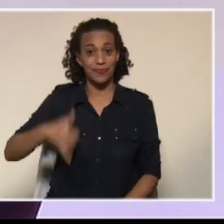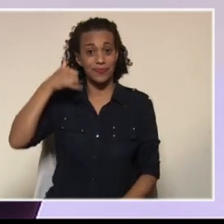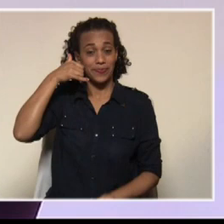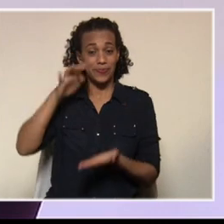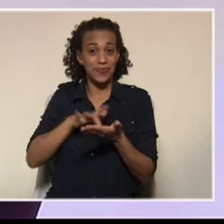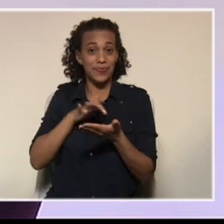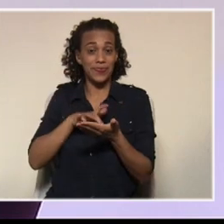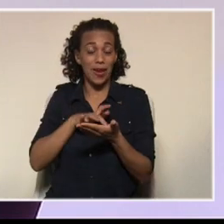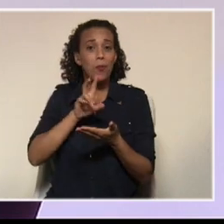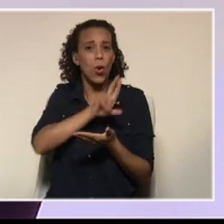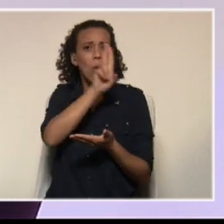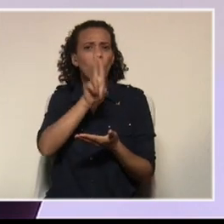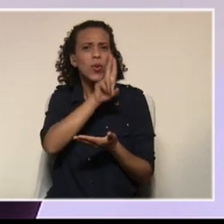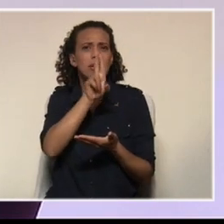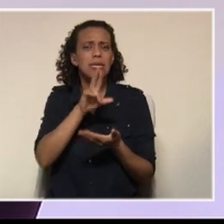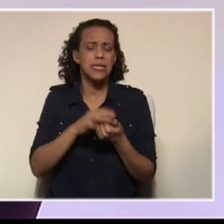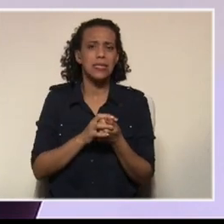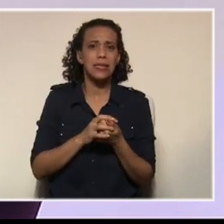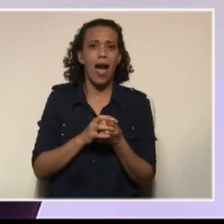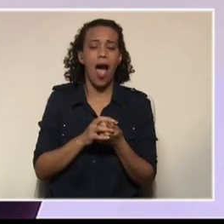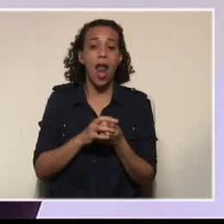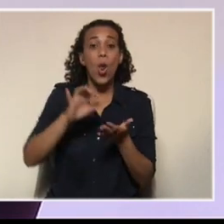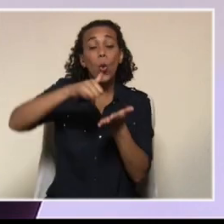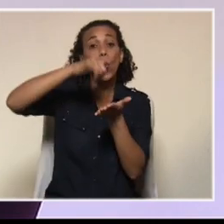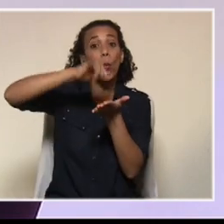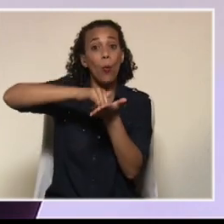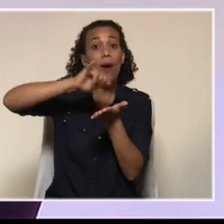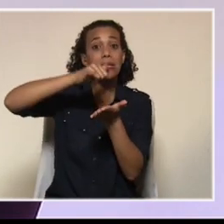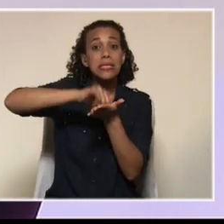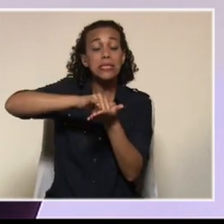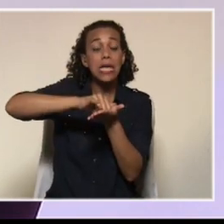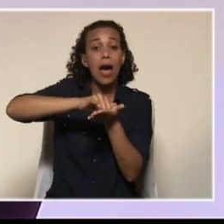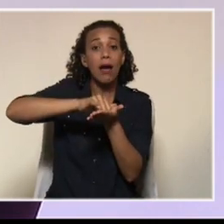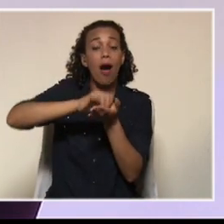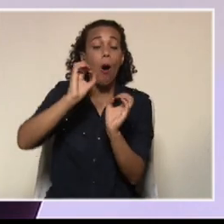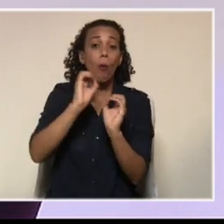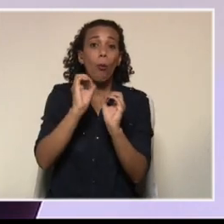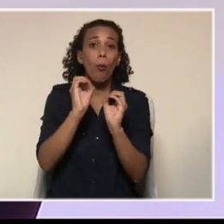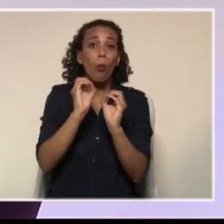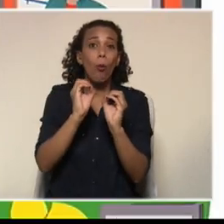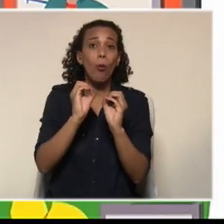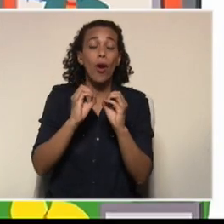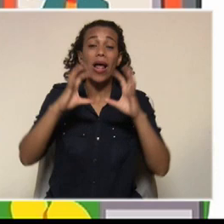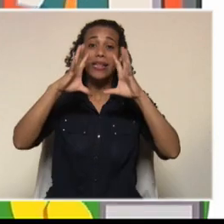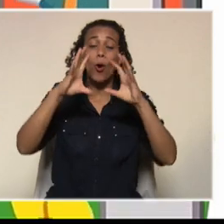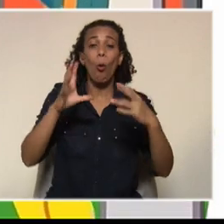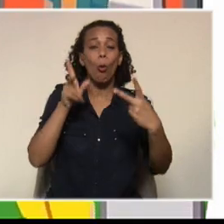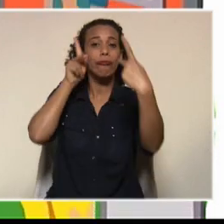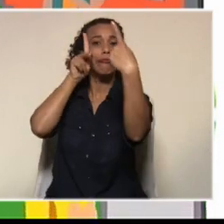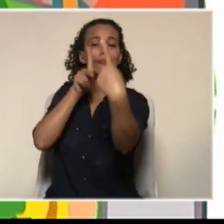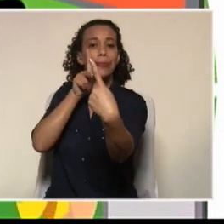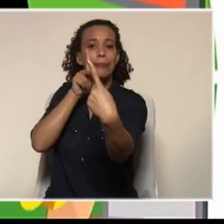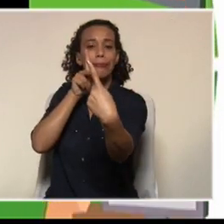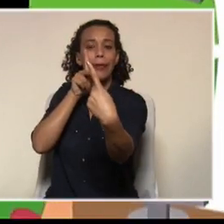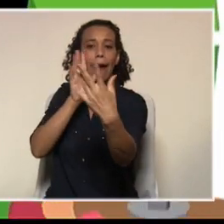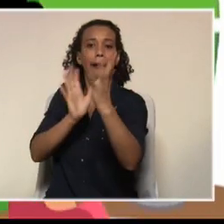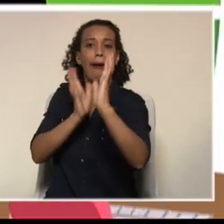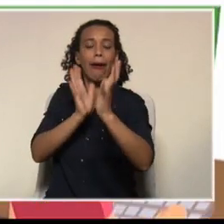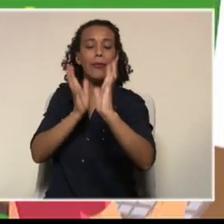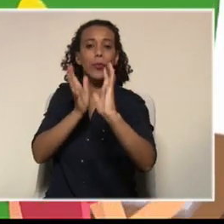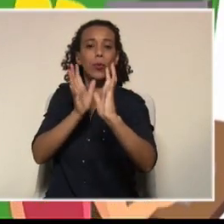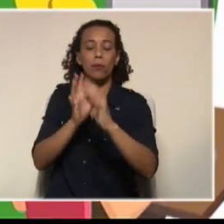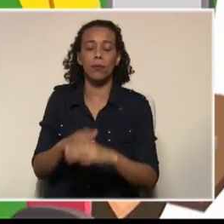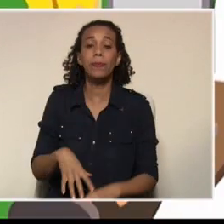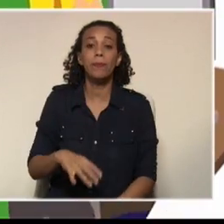inteligente, que puedes utilizar aquí lo que son los WhatsApp y la información de las videoconferencias, ya sea a manera